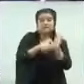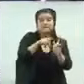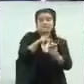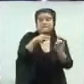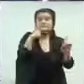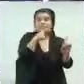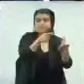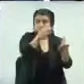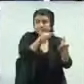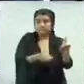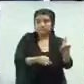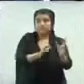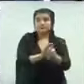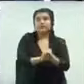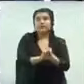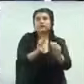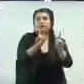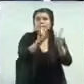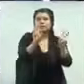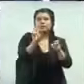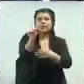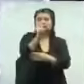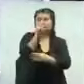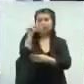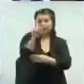sí es un punto que vale la pena